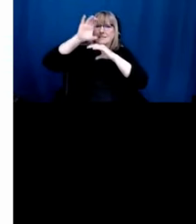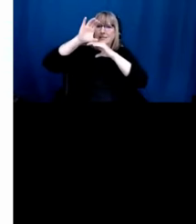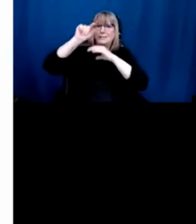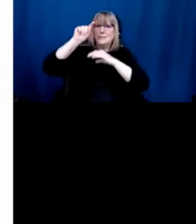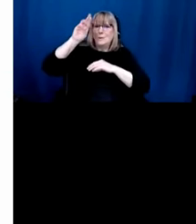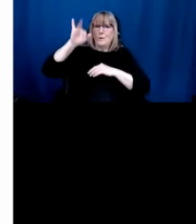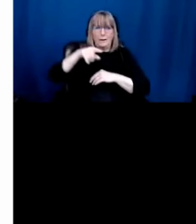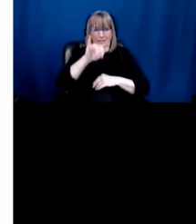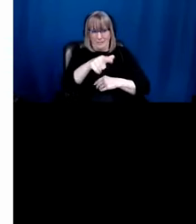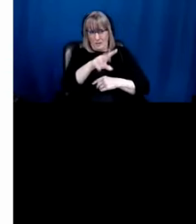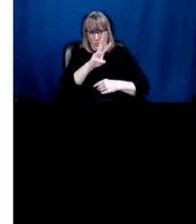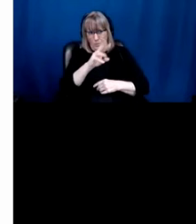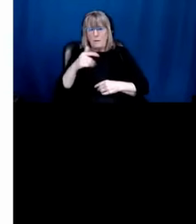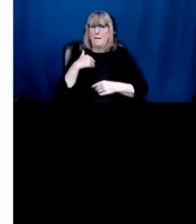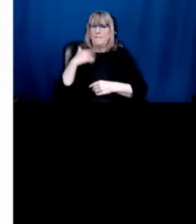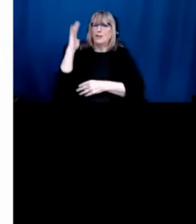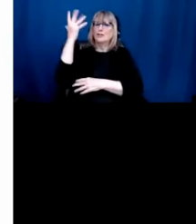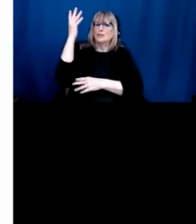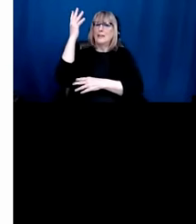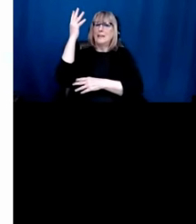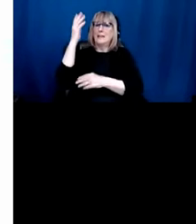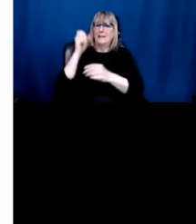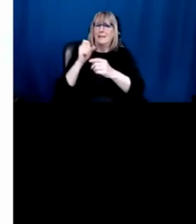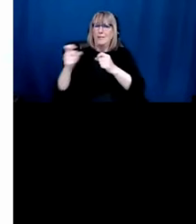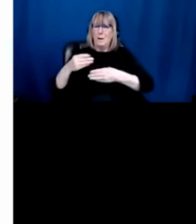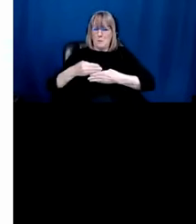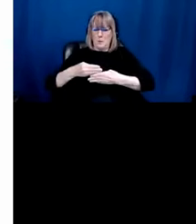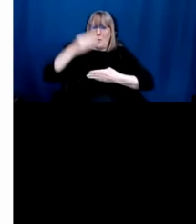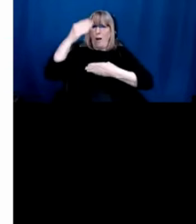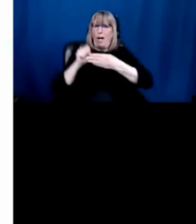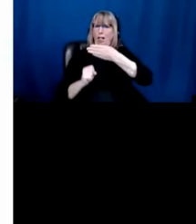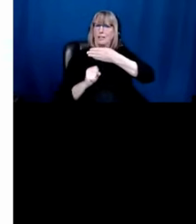derramada. En esta pared